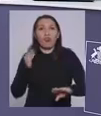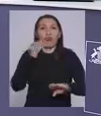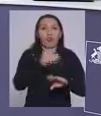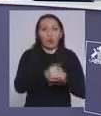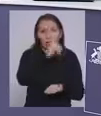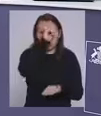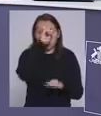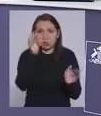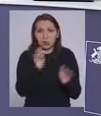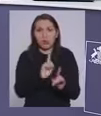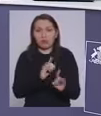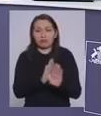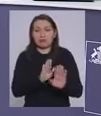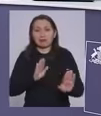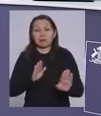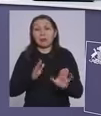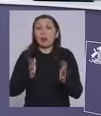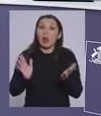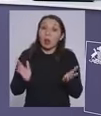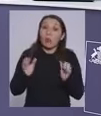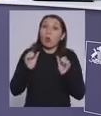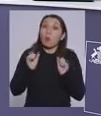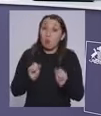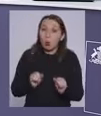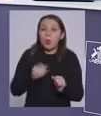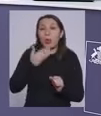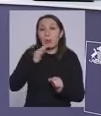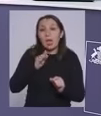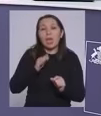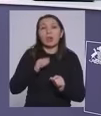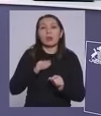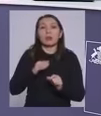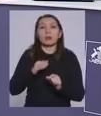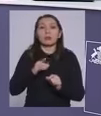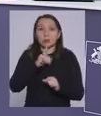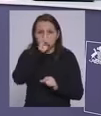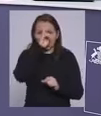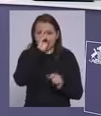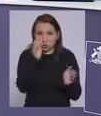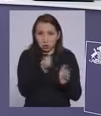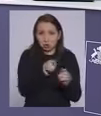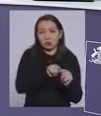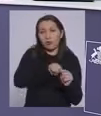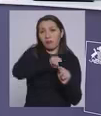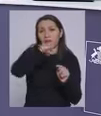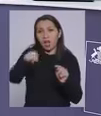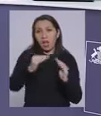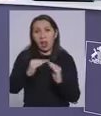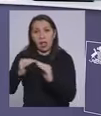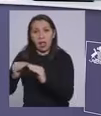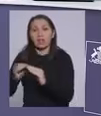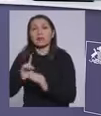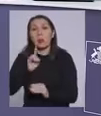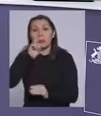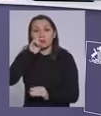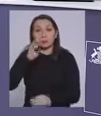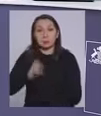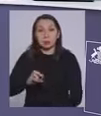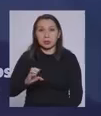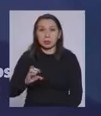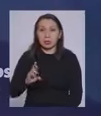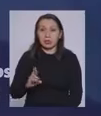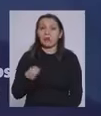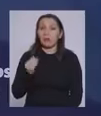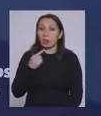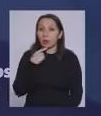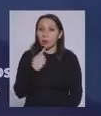a los consultorios y que se abren también a la posibilidad de salir de los centros asistenciales para ir a tomar estos PCR? Sí,